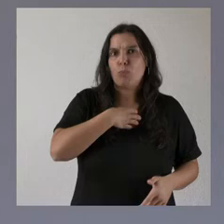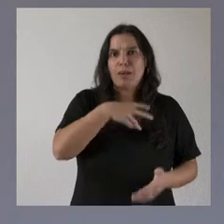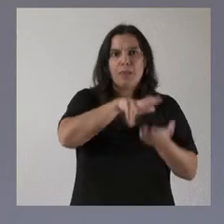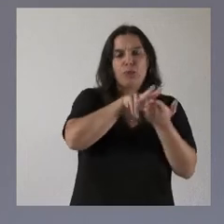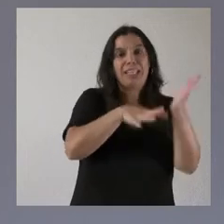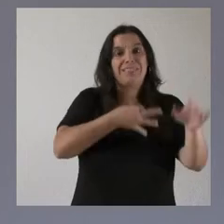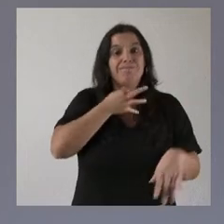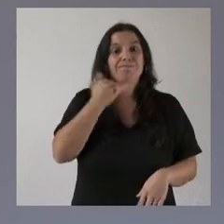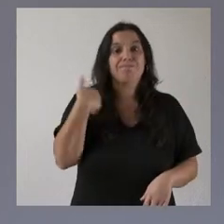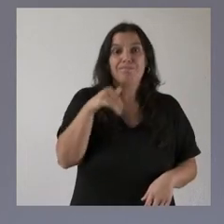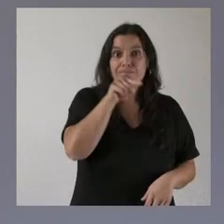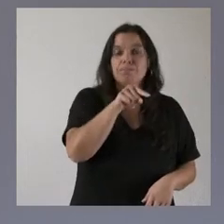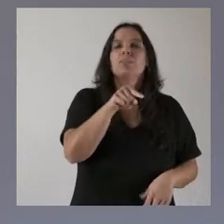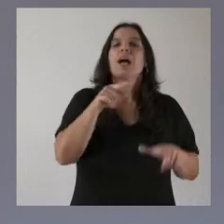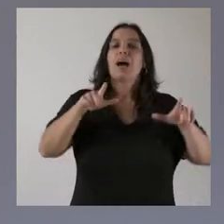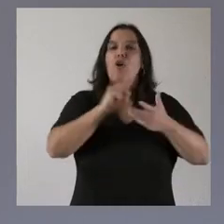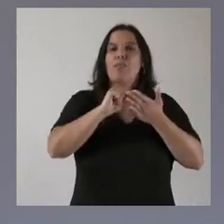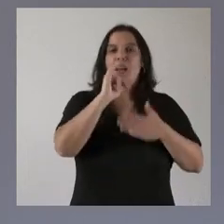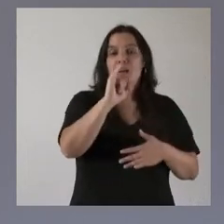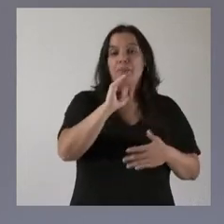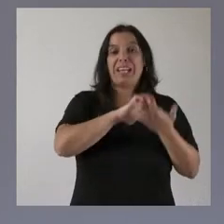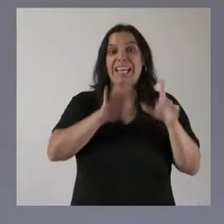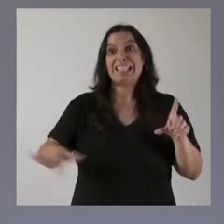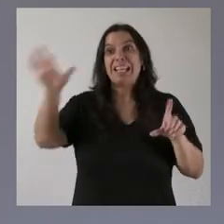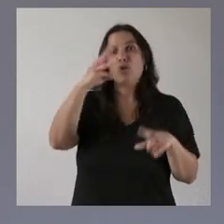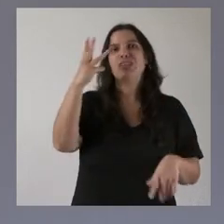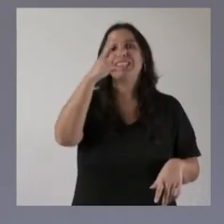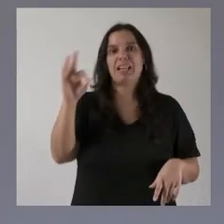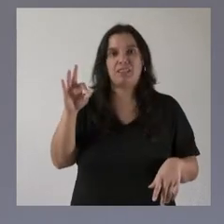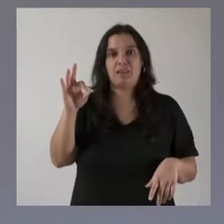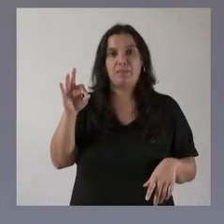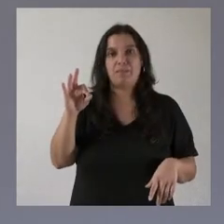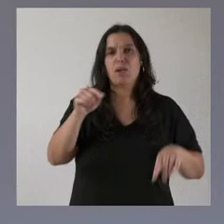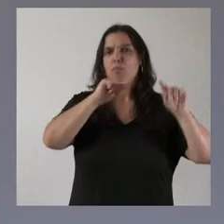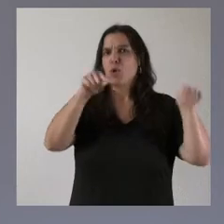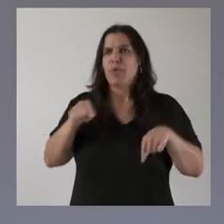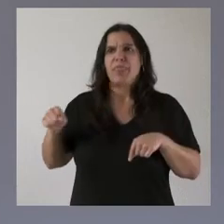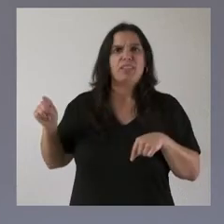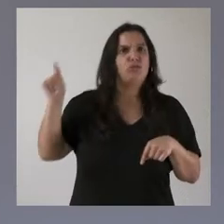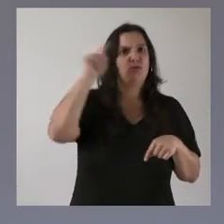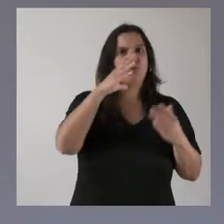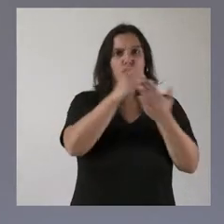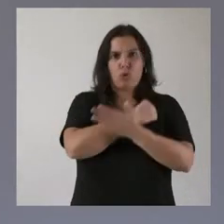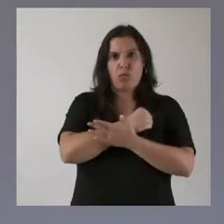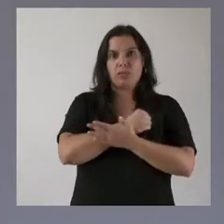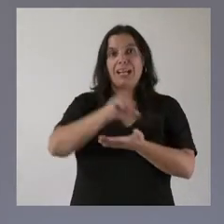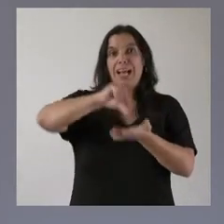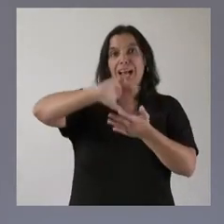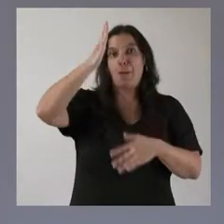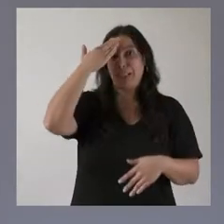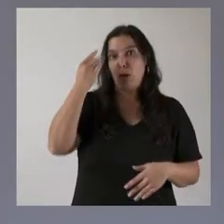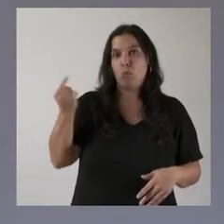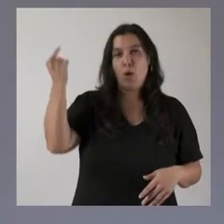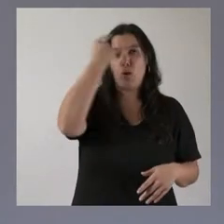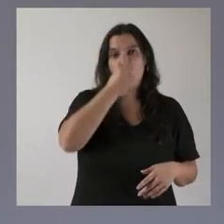de la vivienda Castilla y León hay 30 oficinas en todas las provincias una por capital más